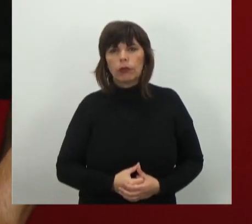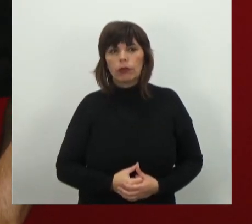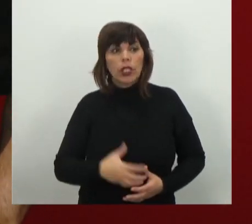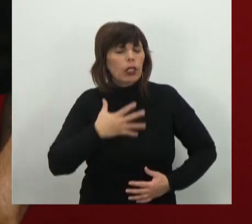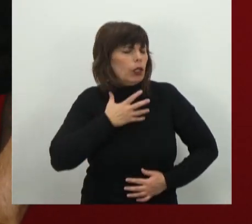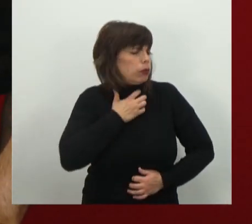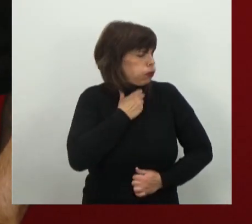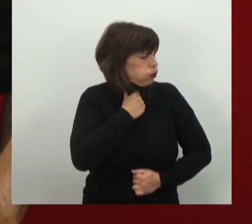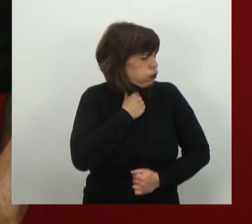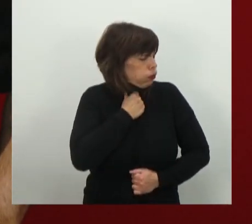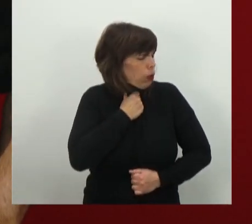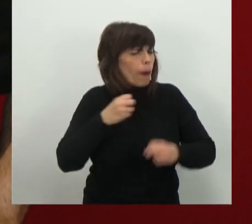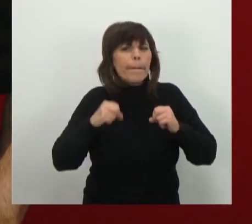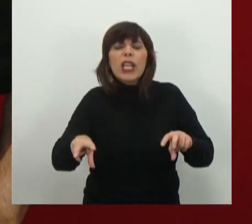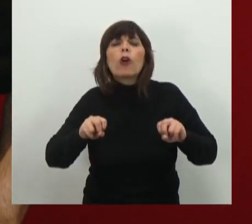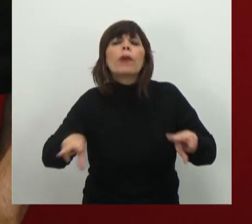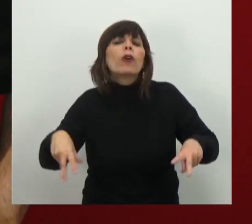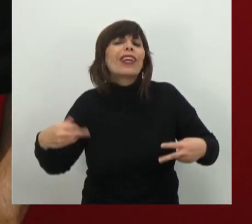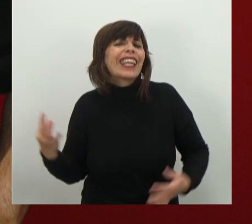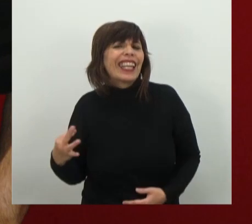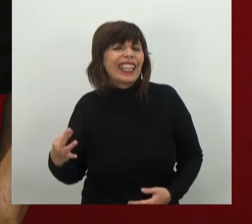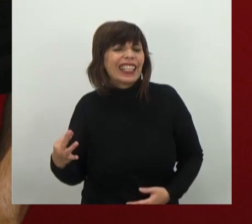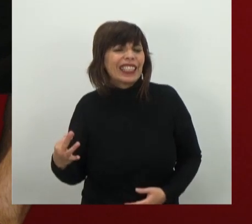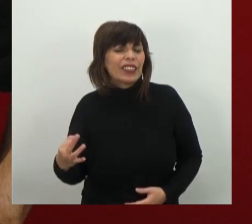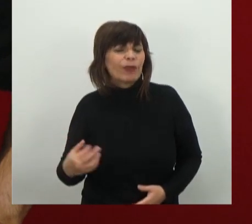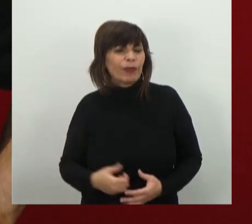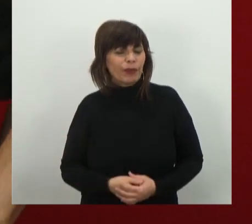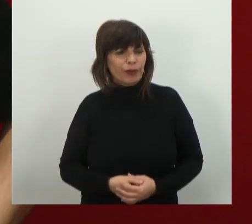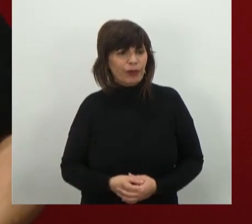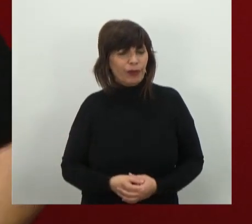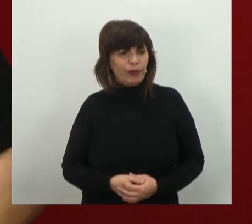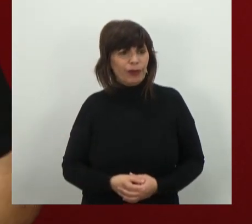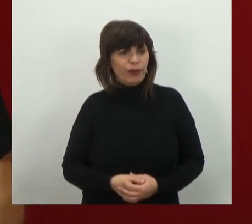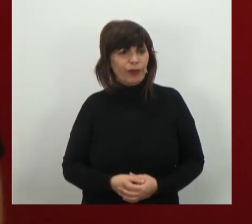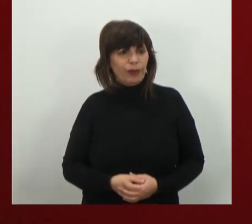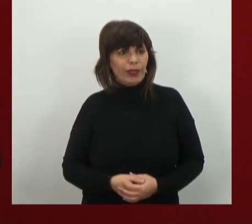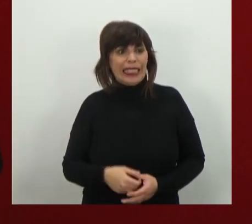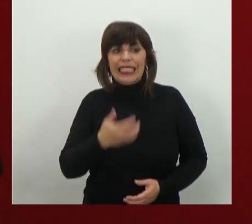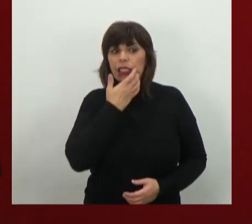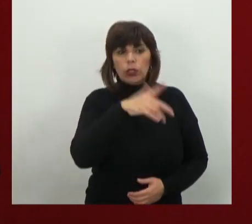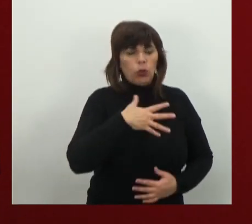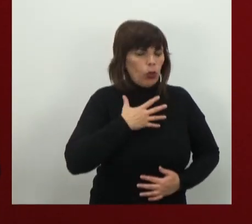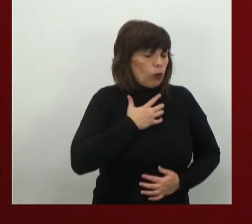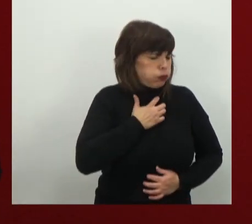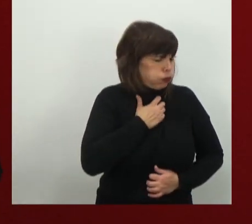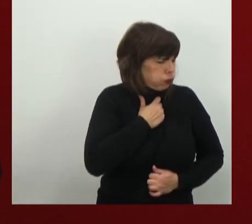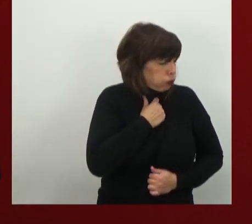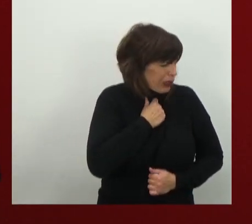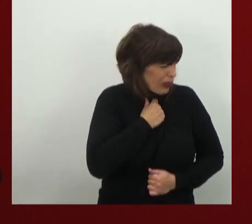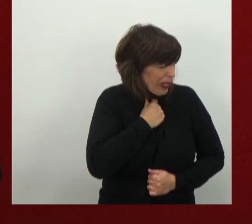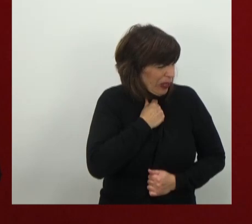agobio es lo fácil, alcanzable que somos para las tentaciones y para los